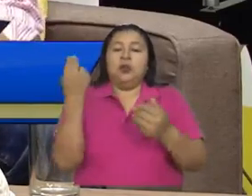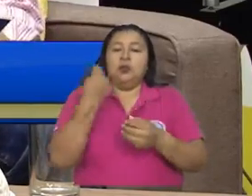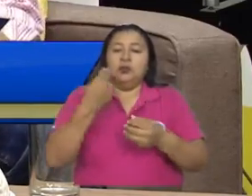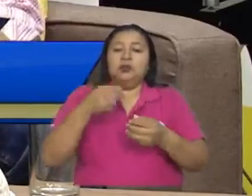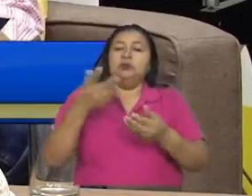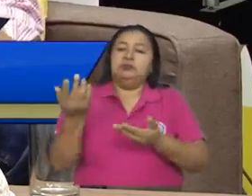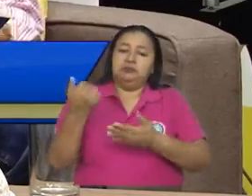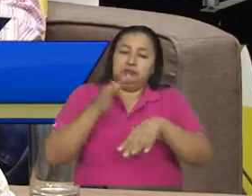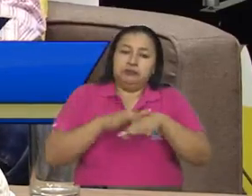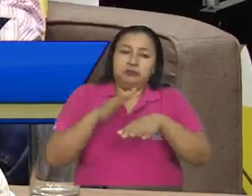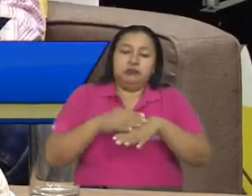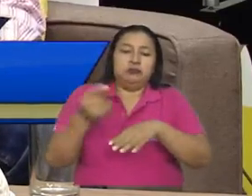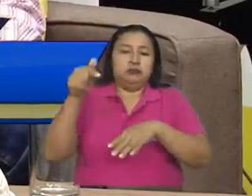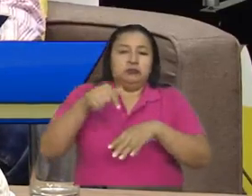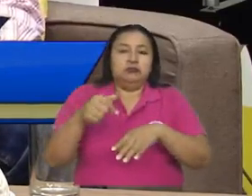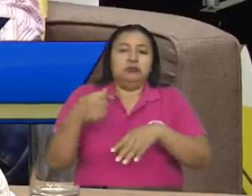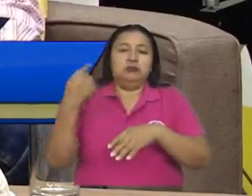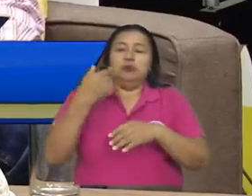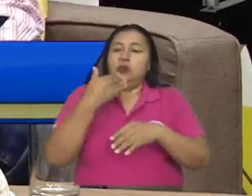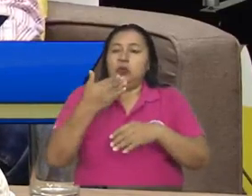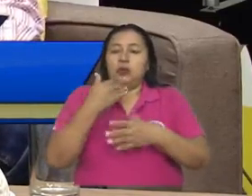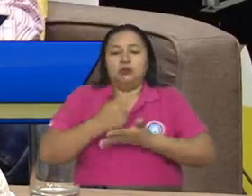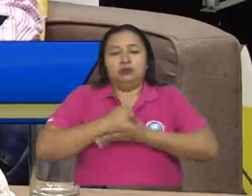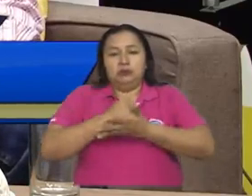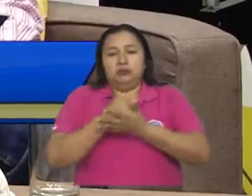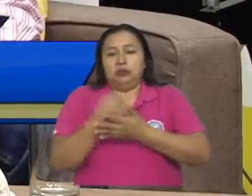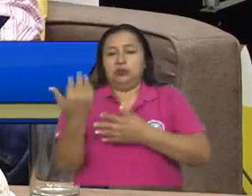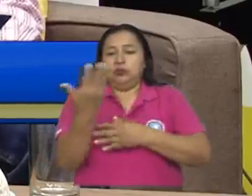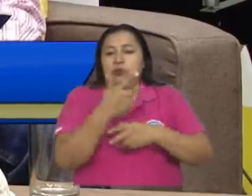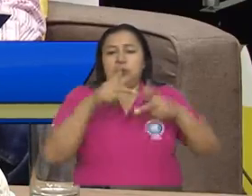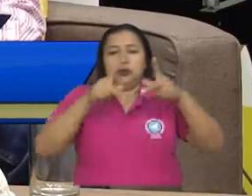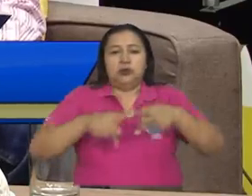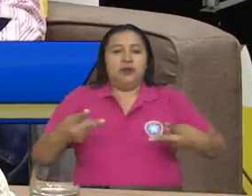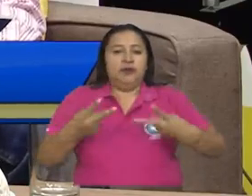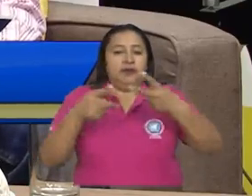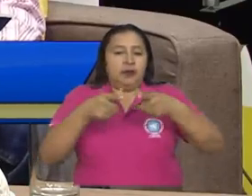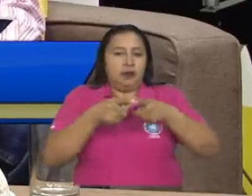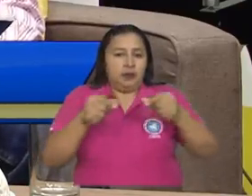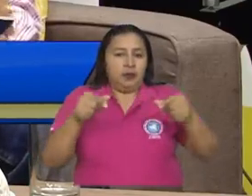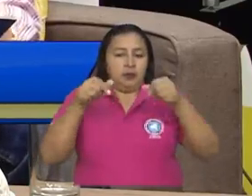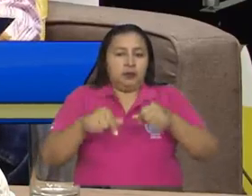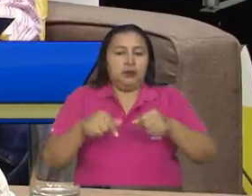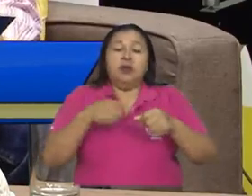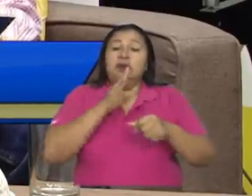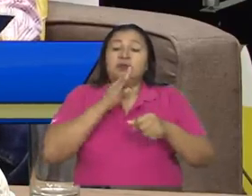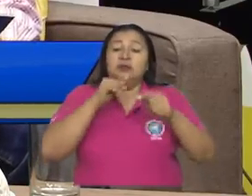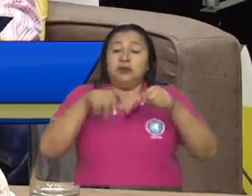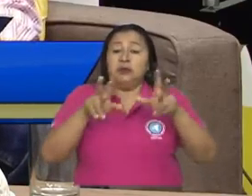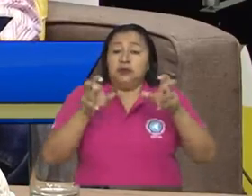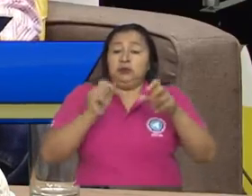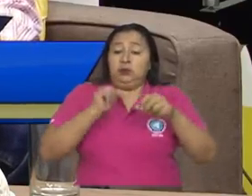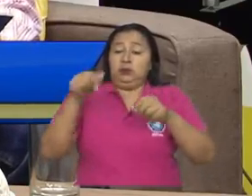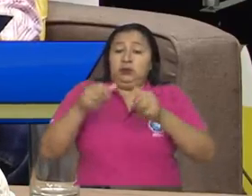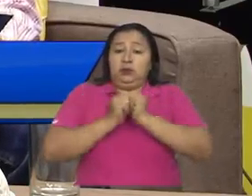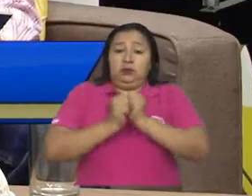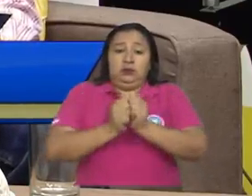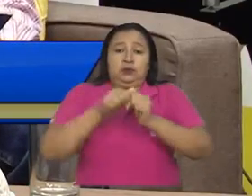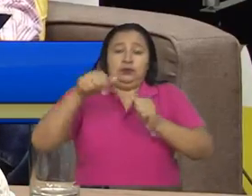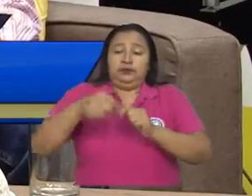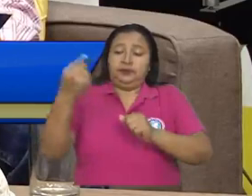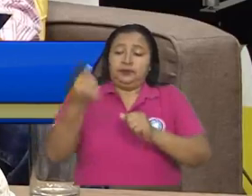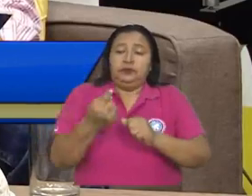cual precisa un bienestar claro para las familias capitalinas. Y para hablar de este tema pues me encuentro muy bien acompañado con la compañera